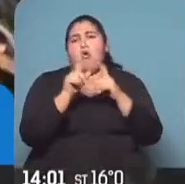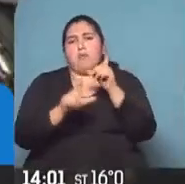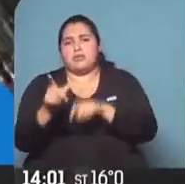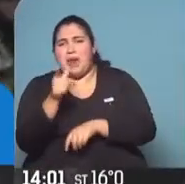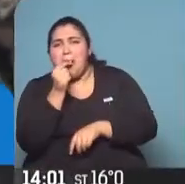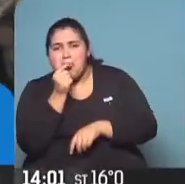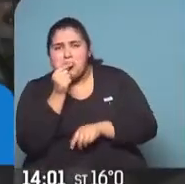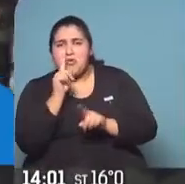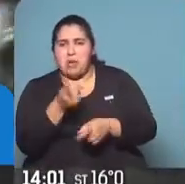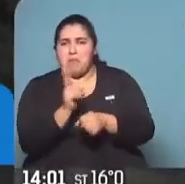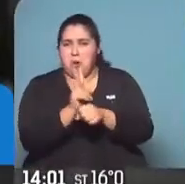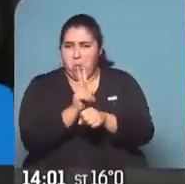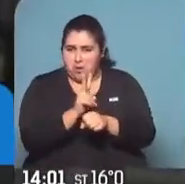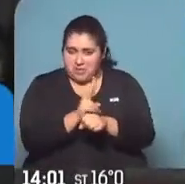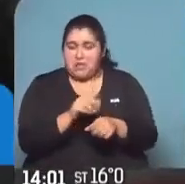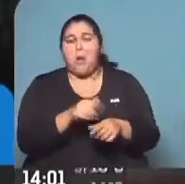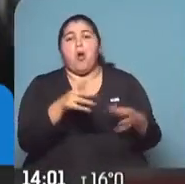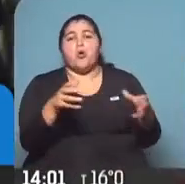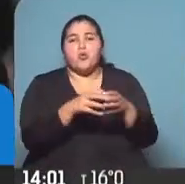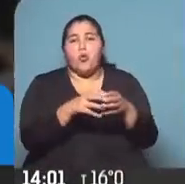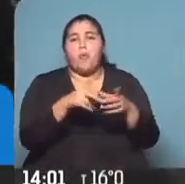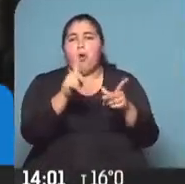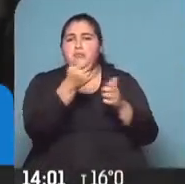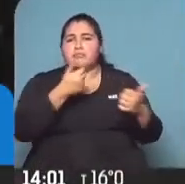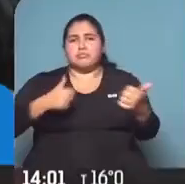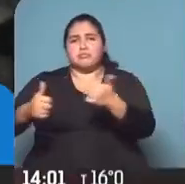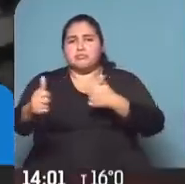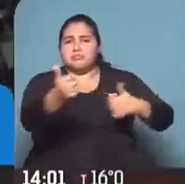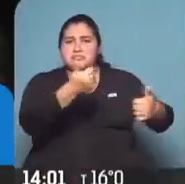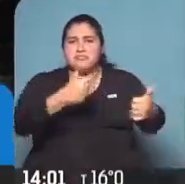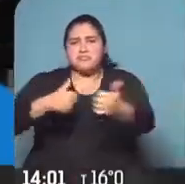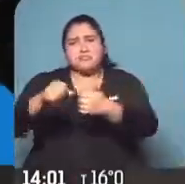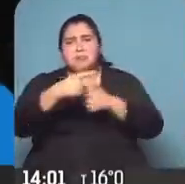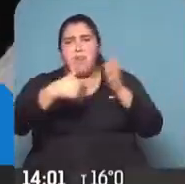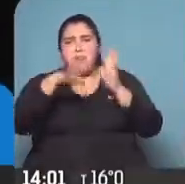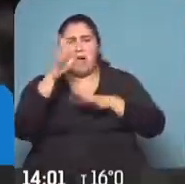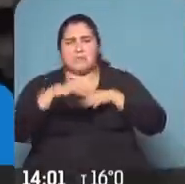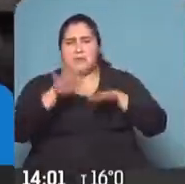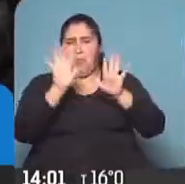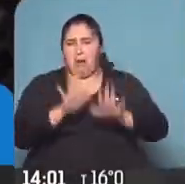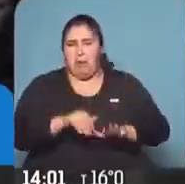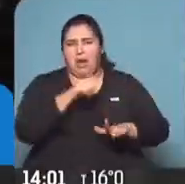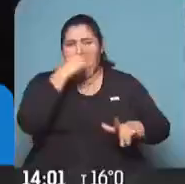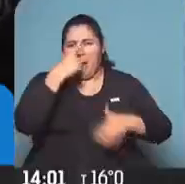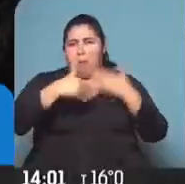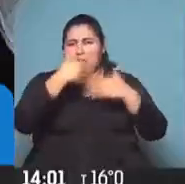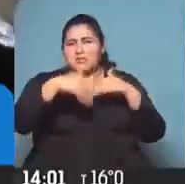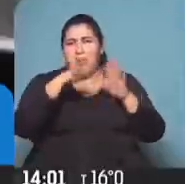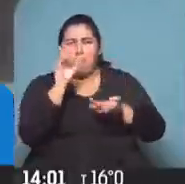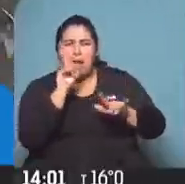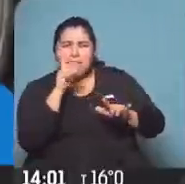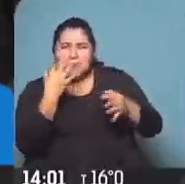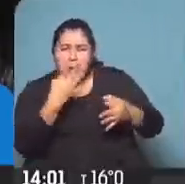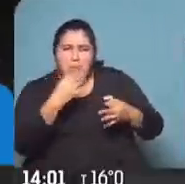asimismo los equipos de dispersión son fracciones operativas entrenadas y capacitadas en tácticas específicas